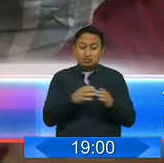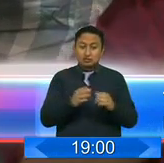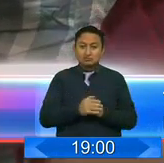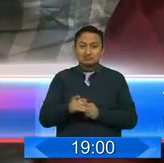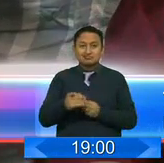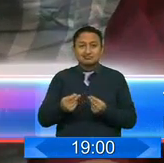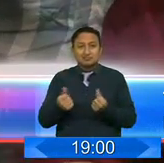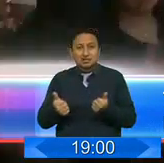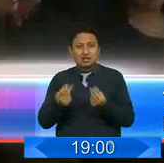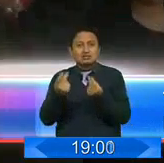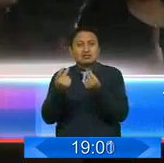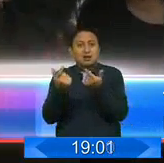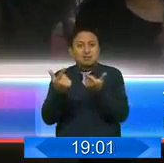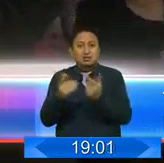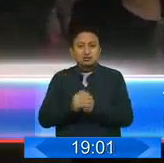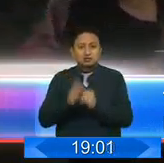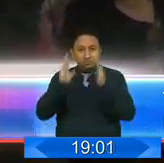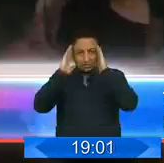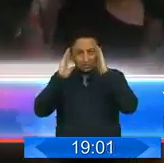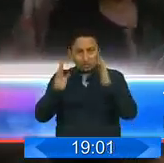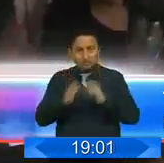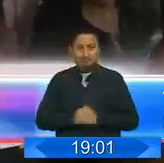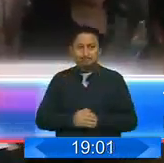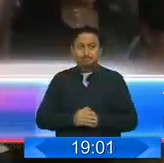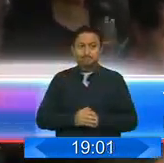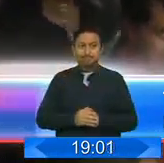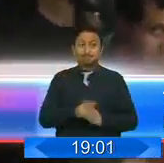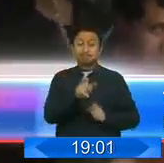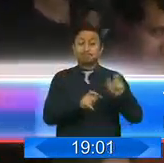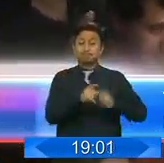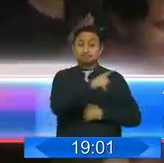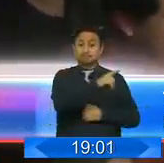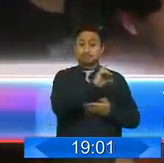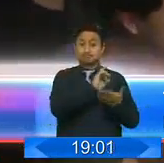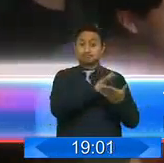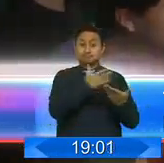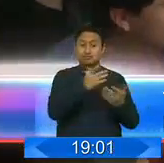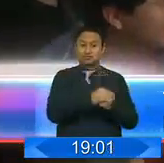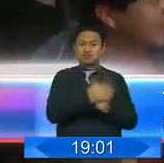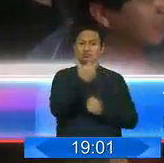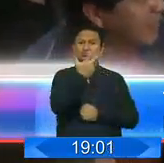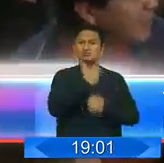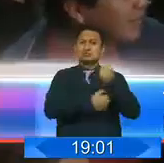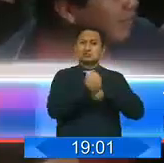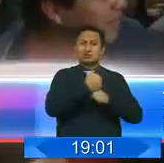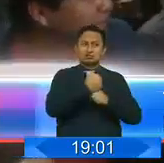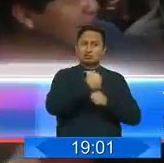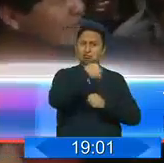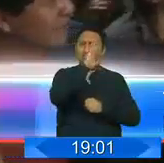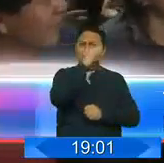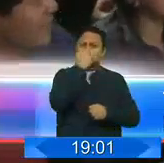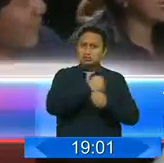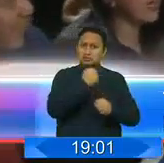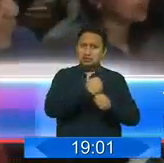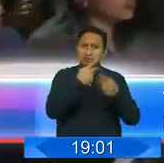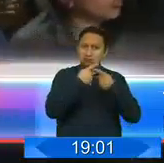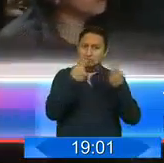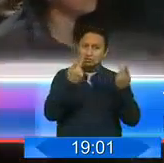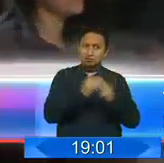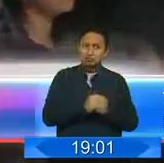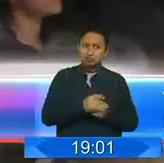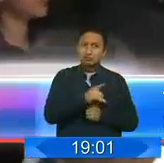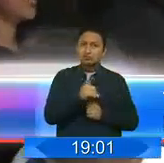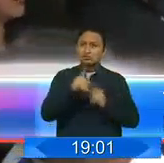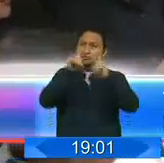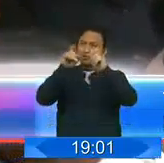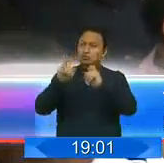calidad, con eficiencia. Aseguran que muchas de las personas desvinculadas llevaban más de 3 años laborando en el sector público. Piden